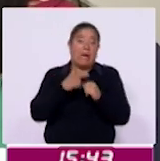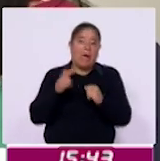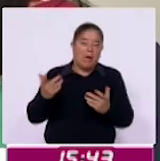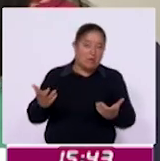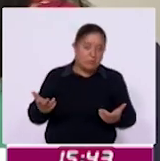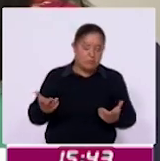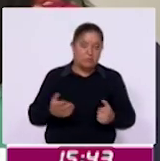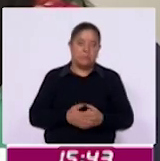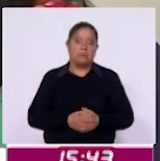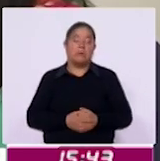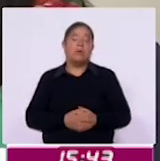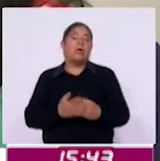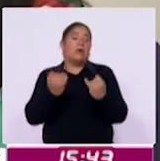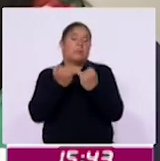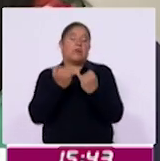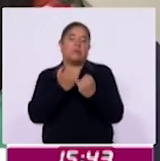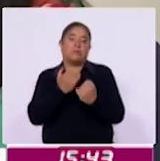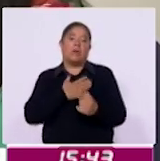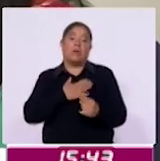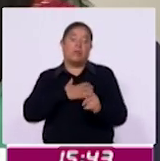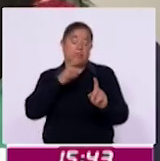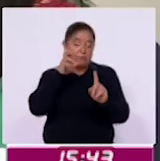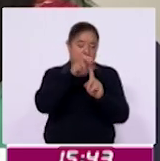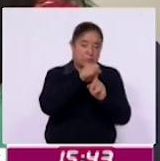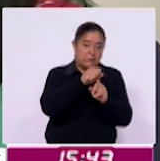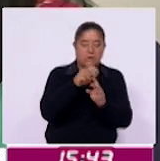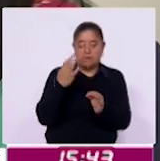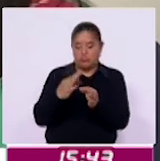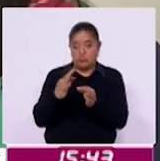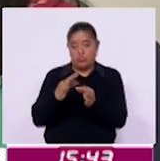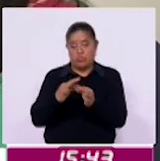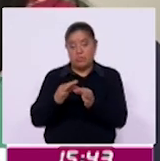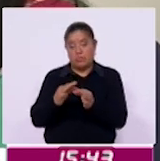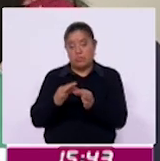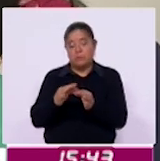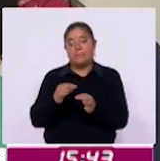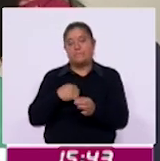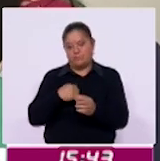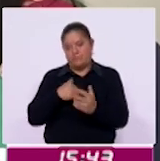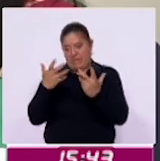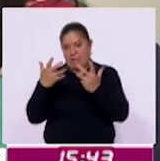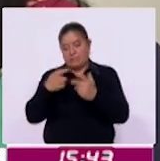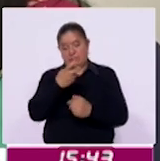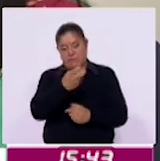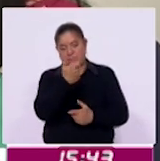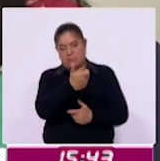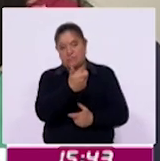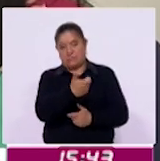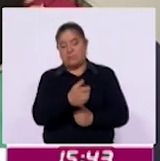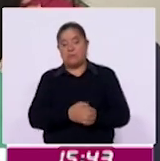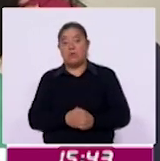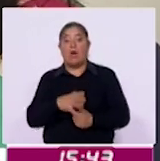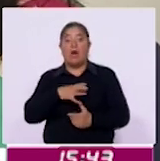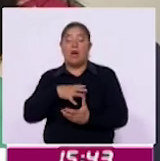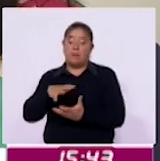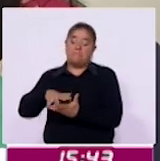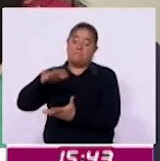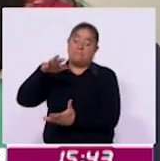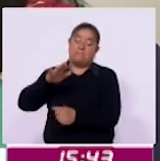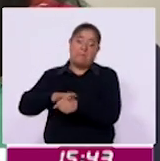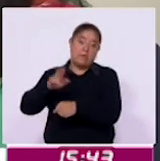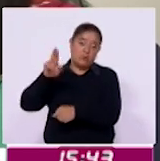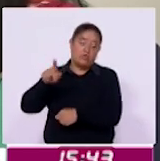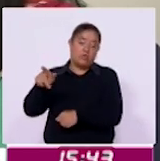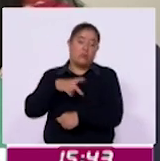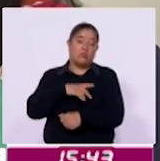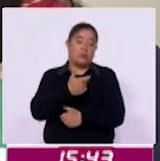pero además de poder cumplir nuestras metas y hacer que estos ingresos sean mayores que los egresos,